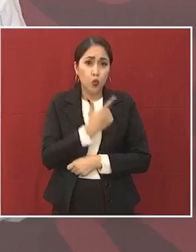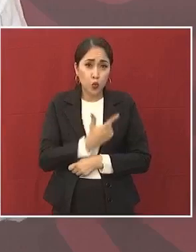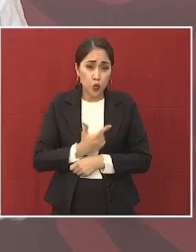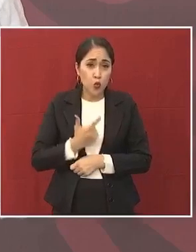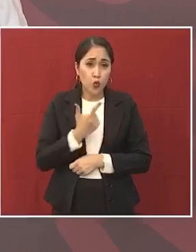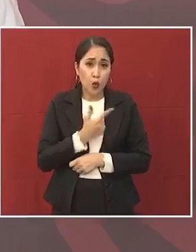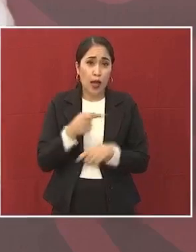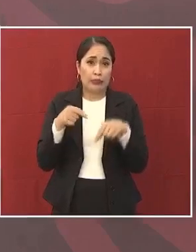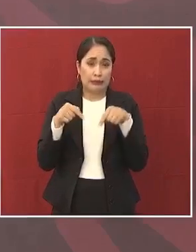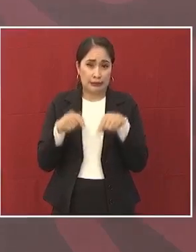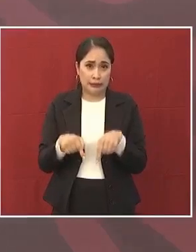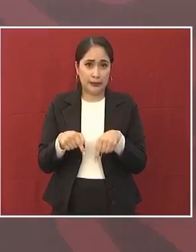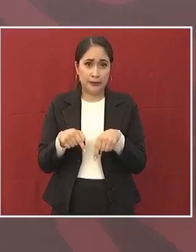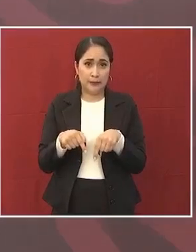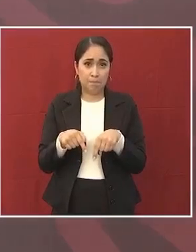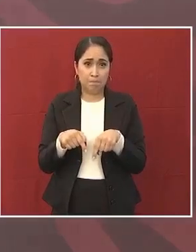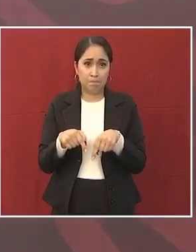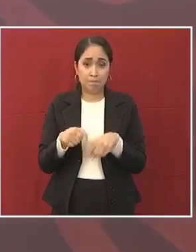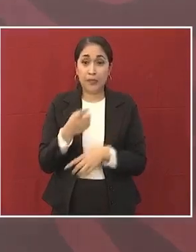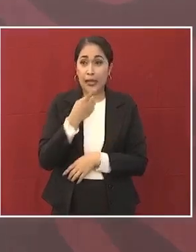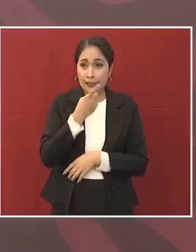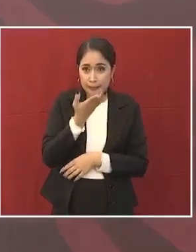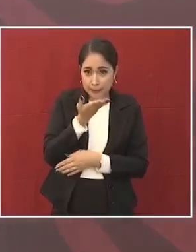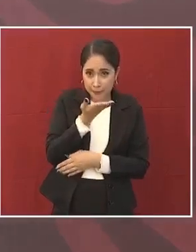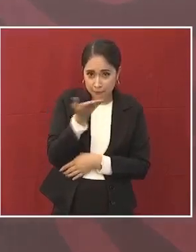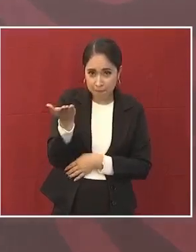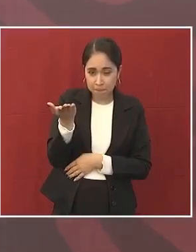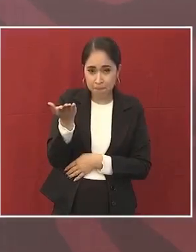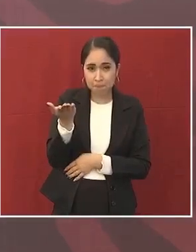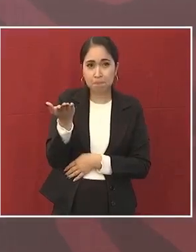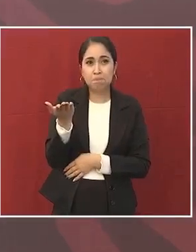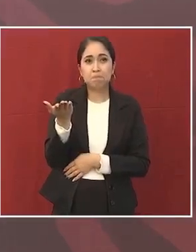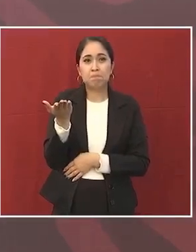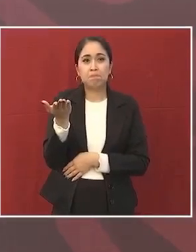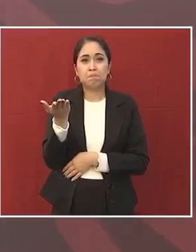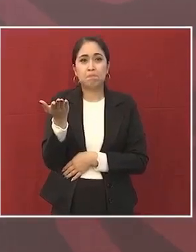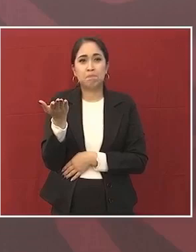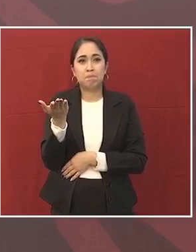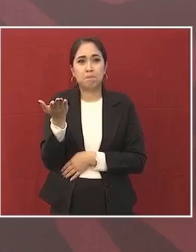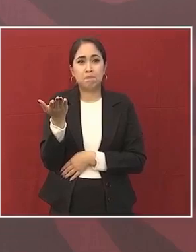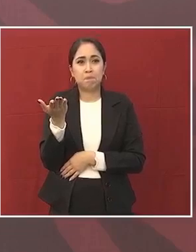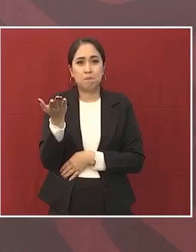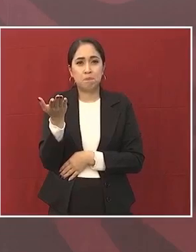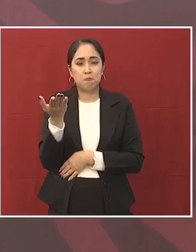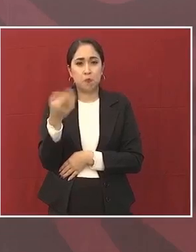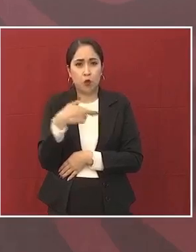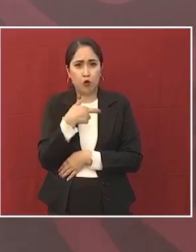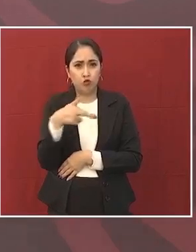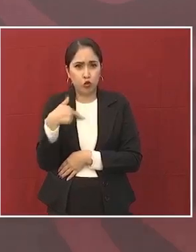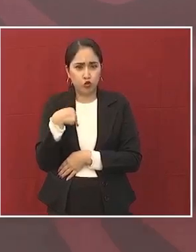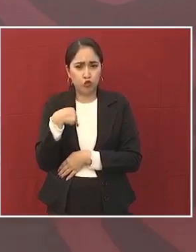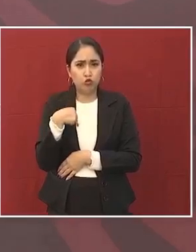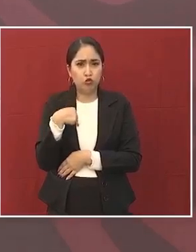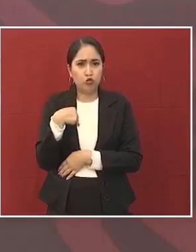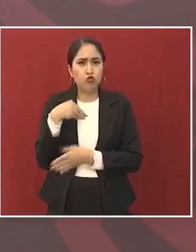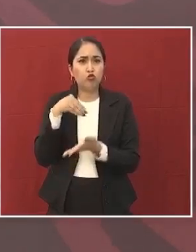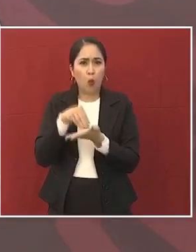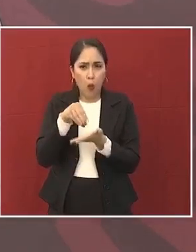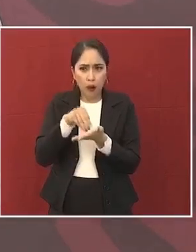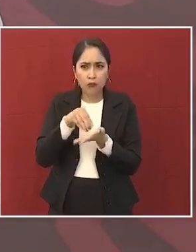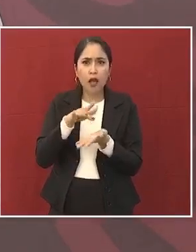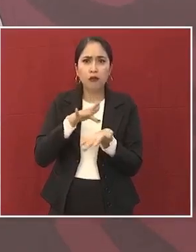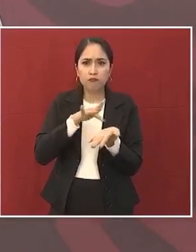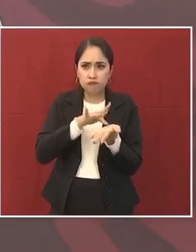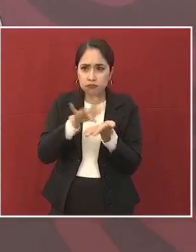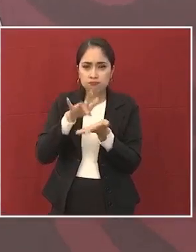para decirles que vamos a continuar ayudando,